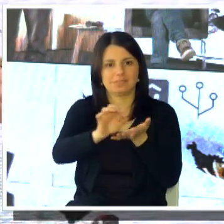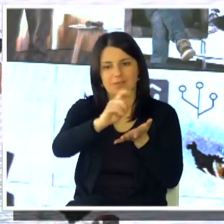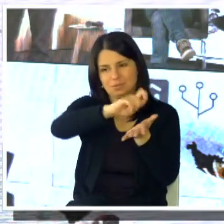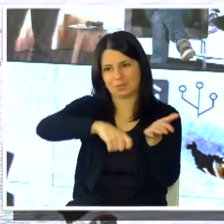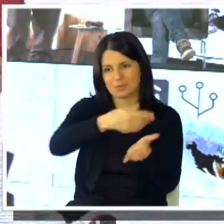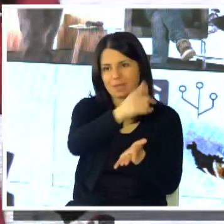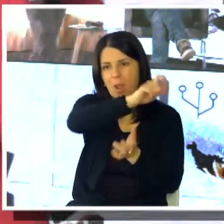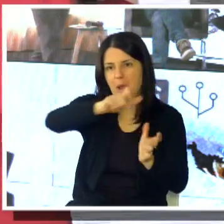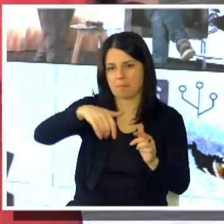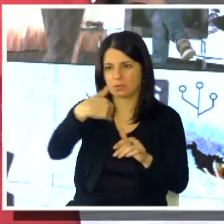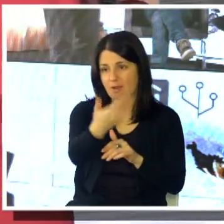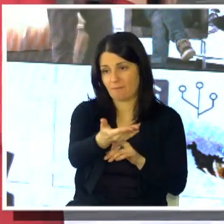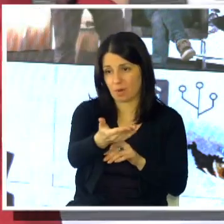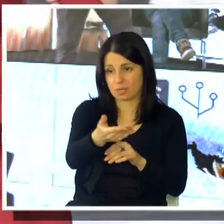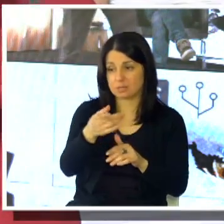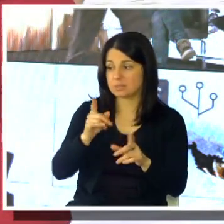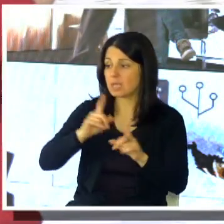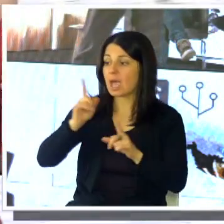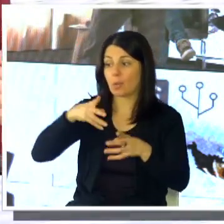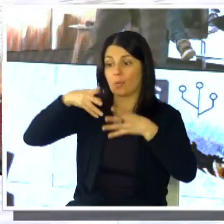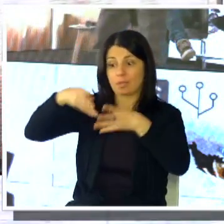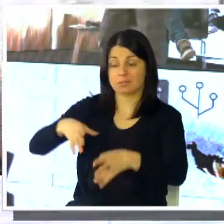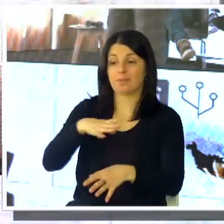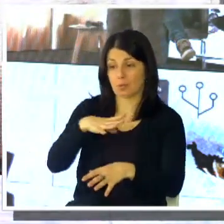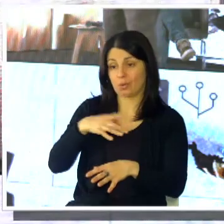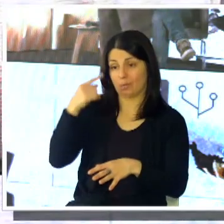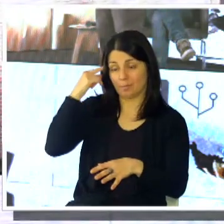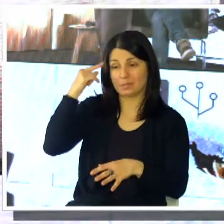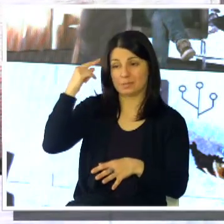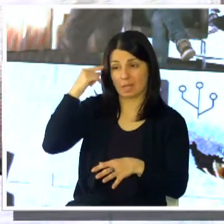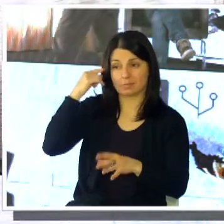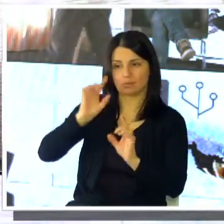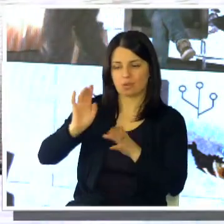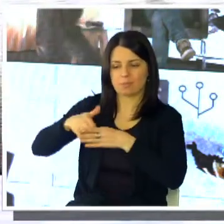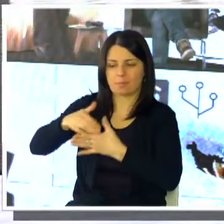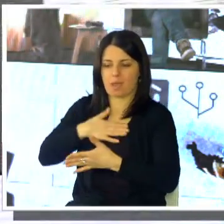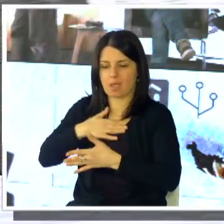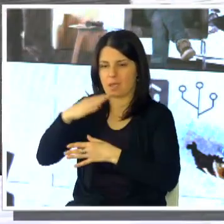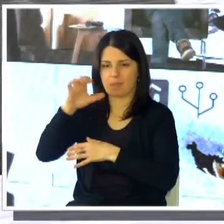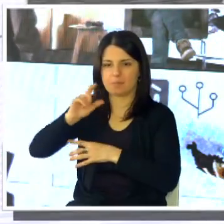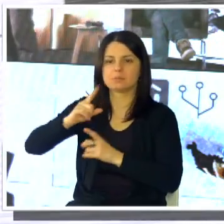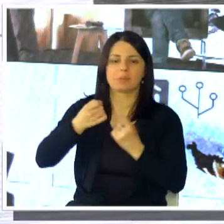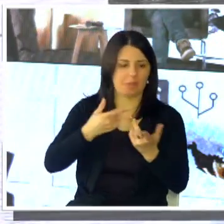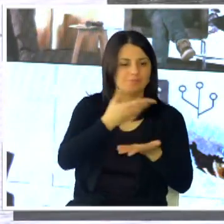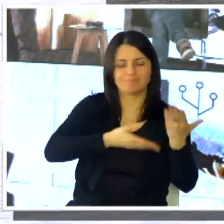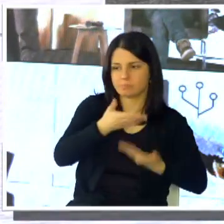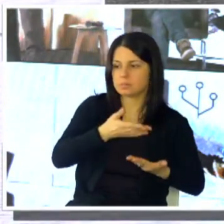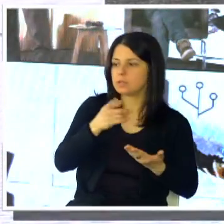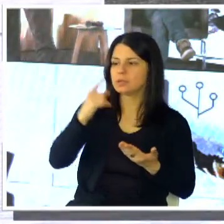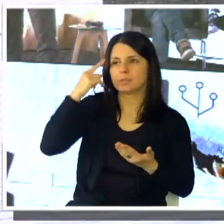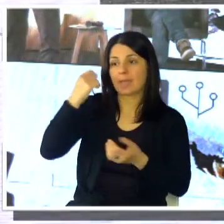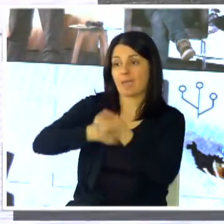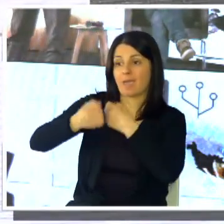afuera. Bien, esos son algunos de los desafíos que estuvimos trabajando y desarrollando durante estos